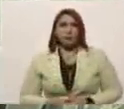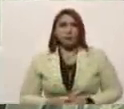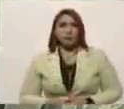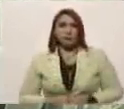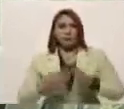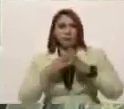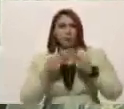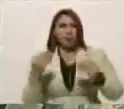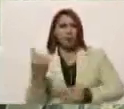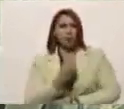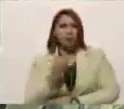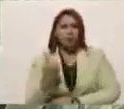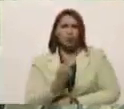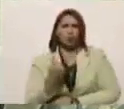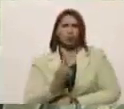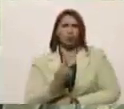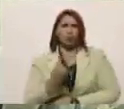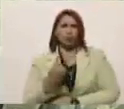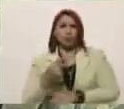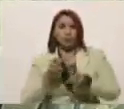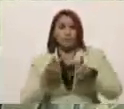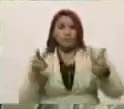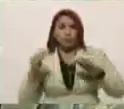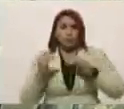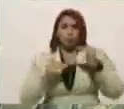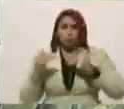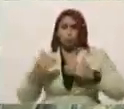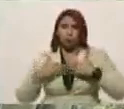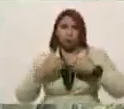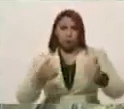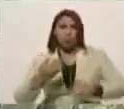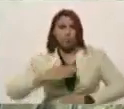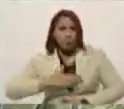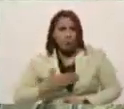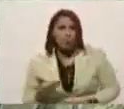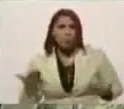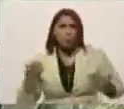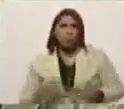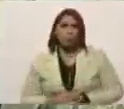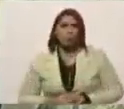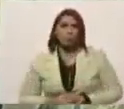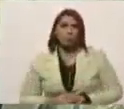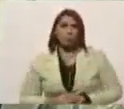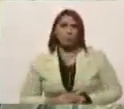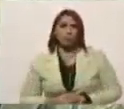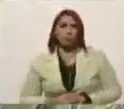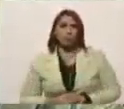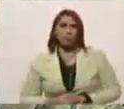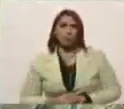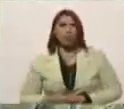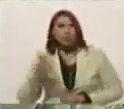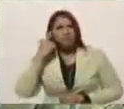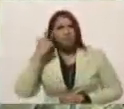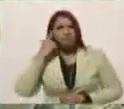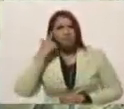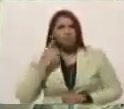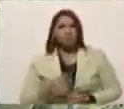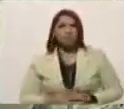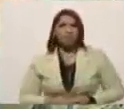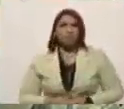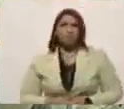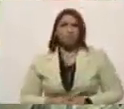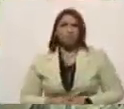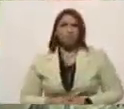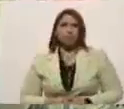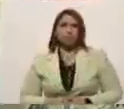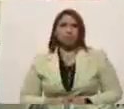Solo con la paz, la seguridad y la estabilidad podremos remontar la cuesta de